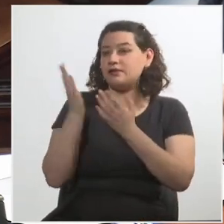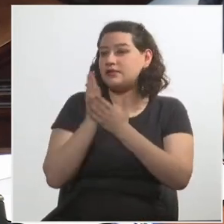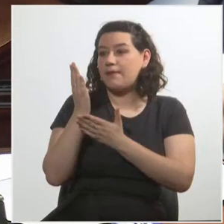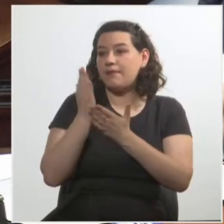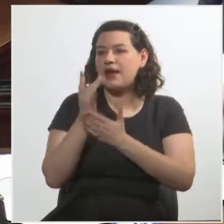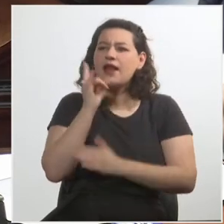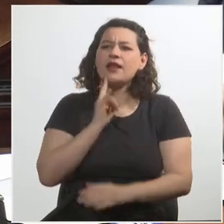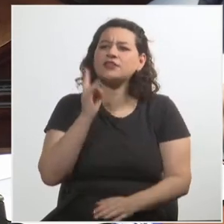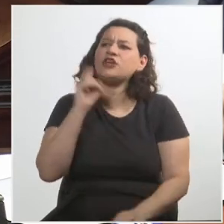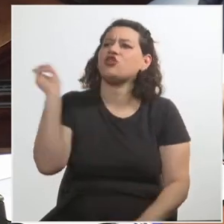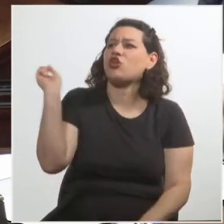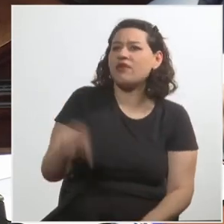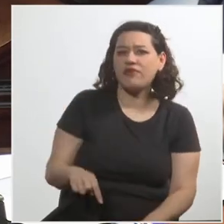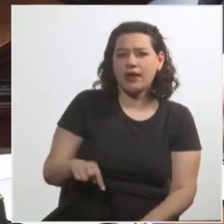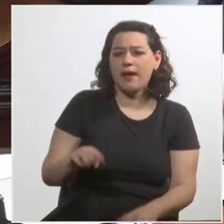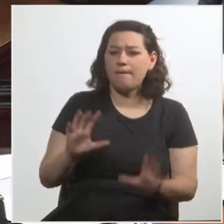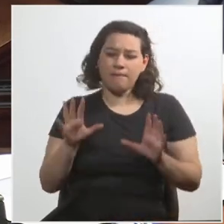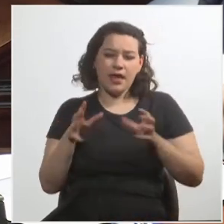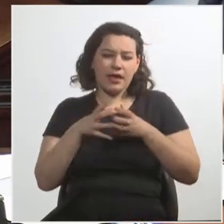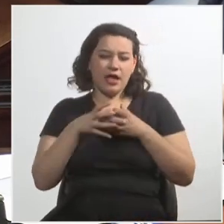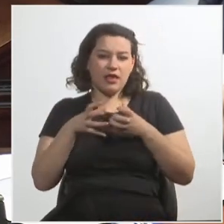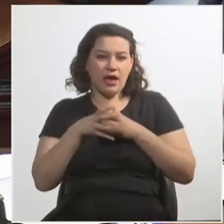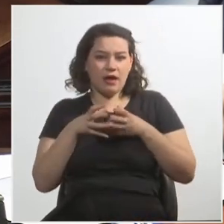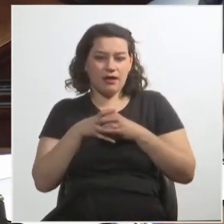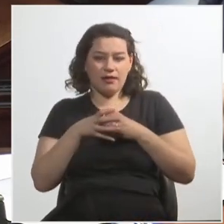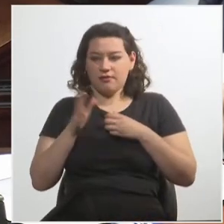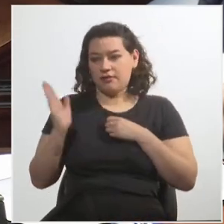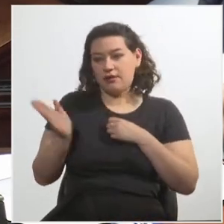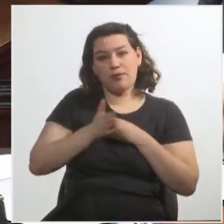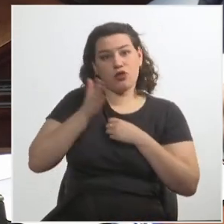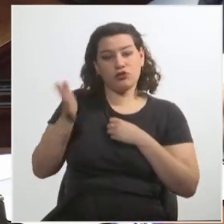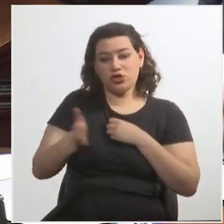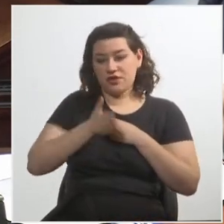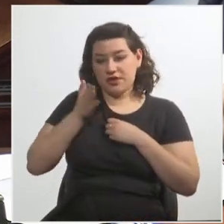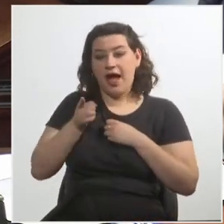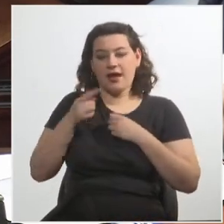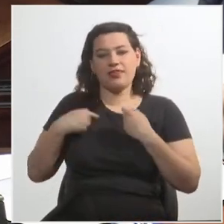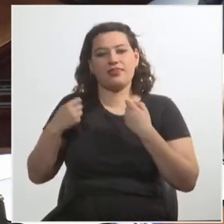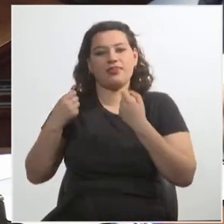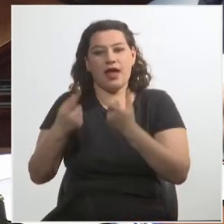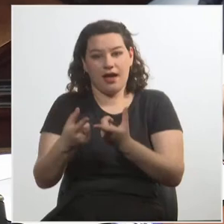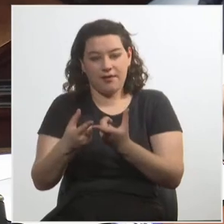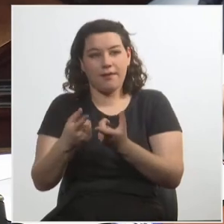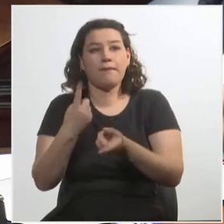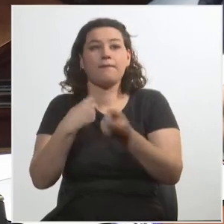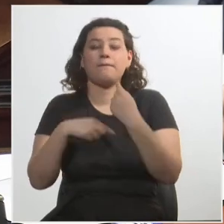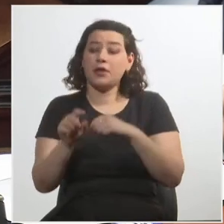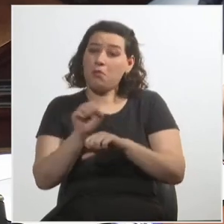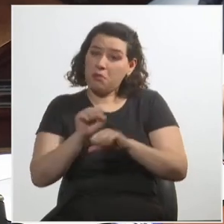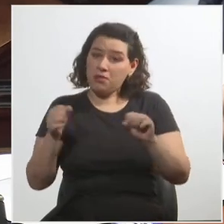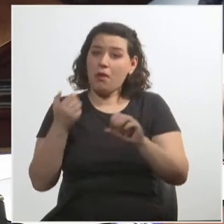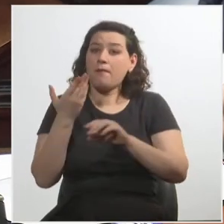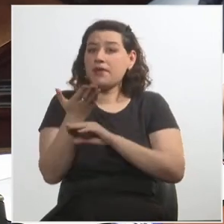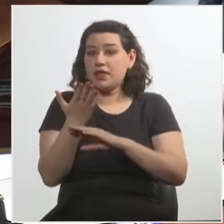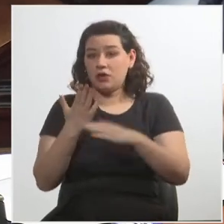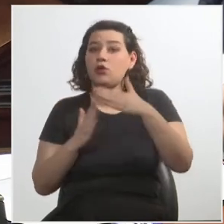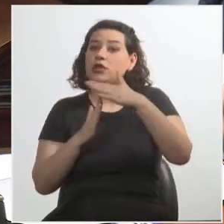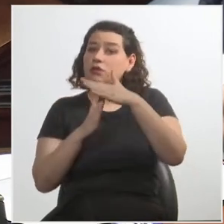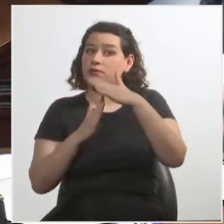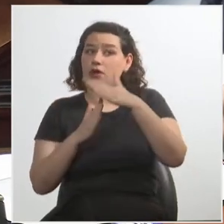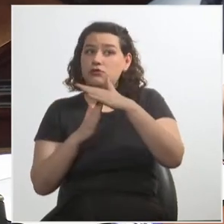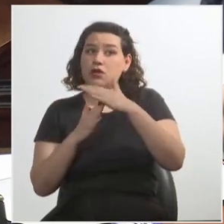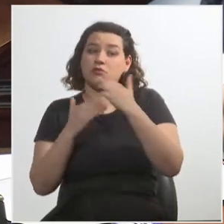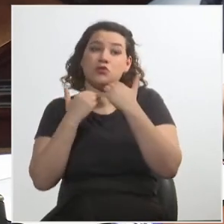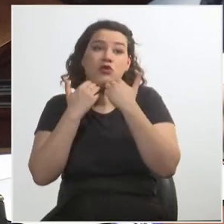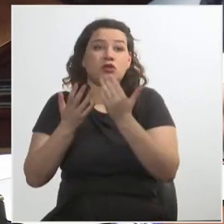productor entonces creo que es redundante Sí este Pero podemos pedir un cuarto intermedio de